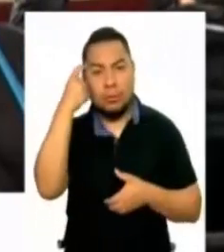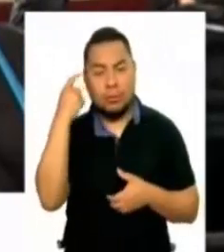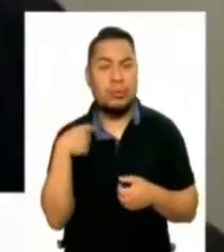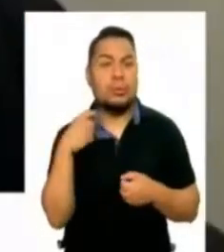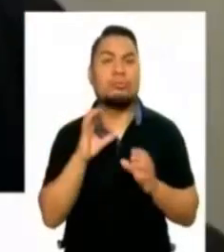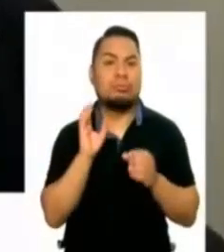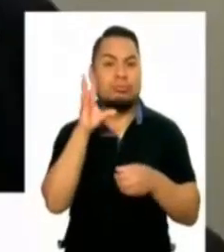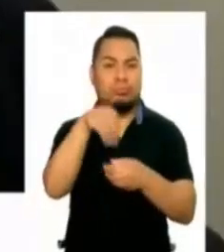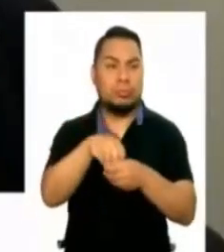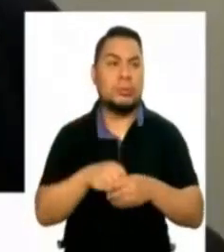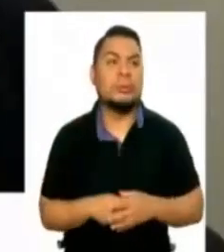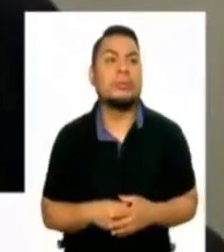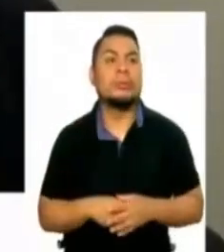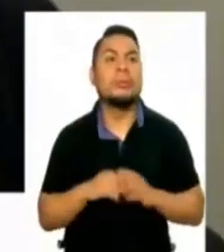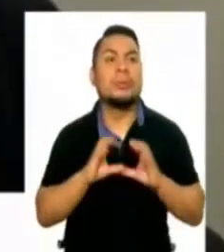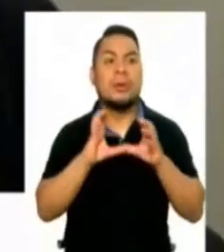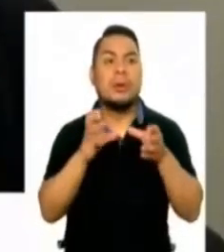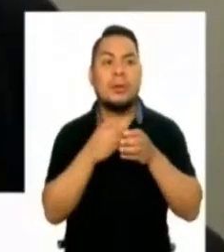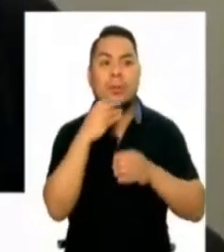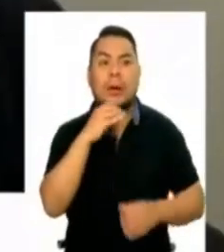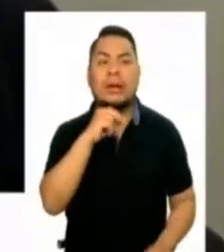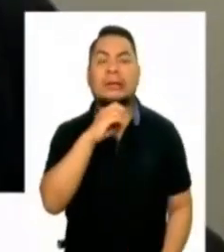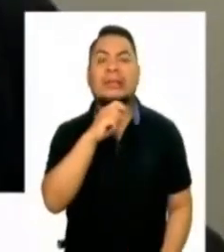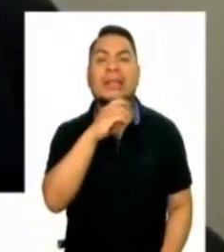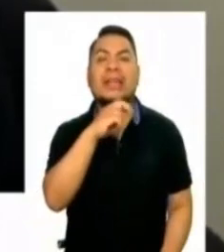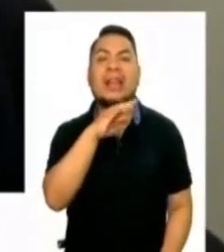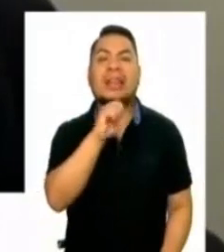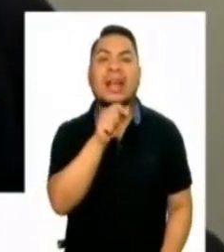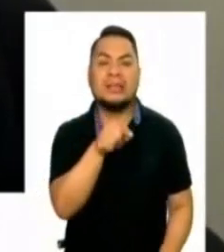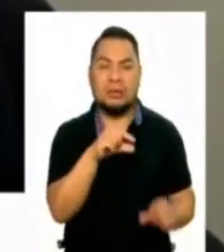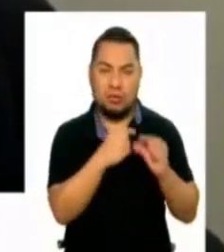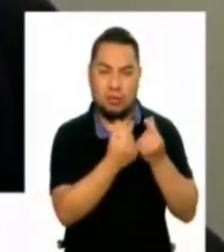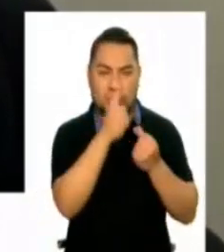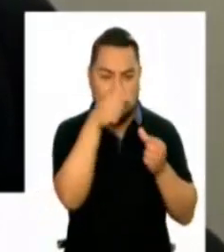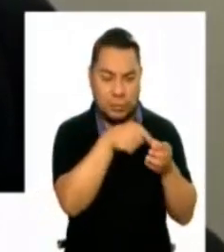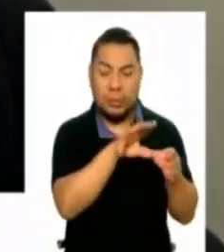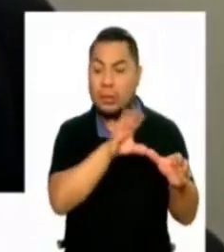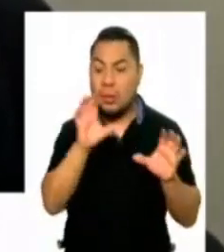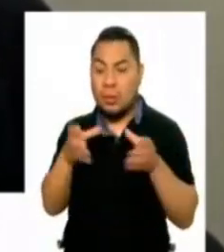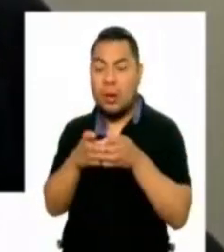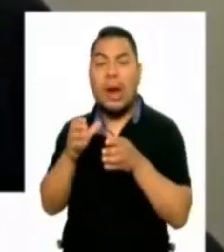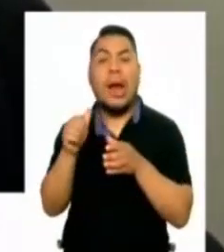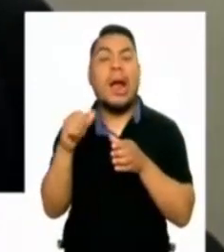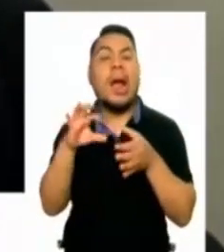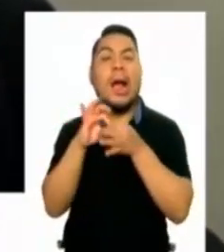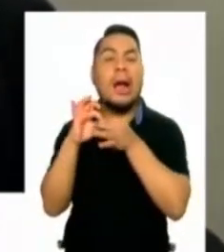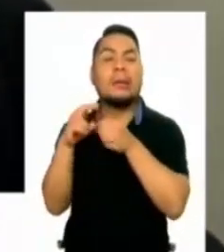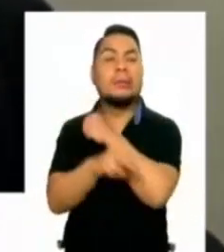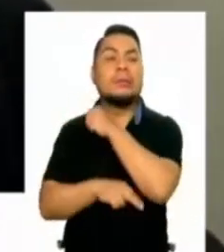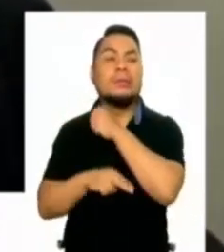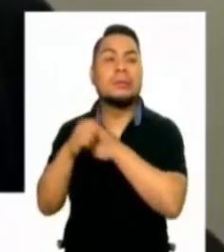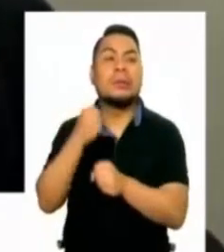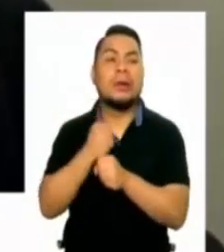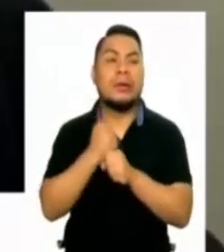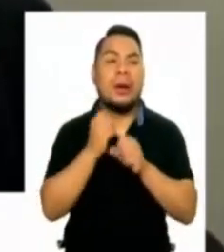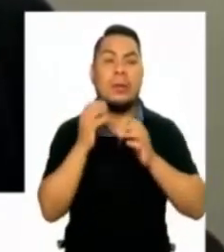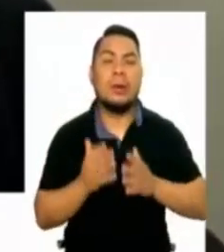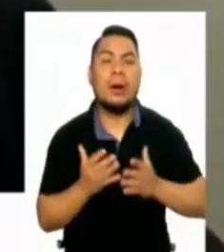políticos. El Partido No Pacifista Revolucionario Unido y Alianza Nacional de